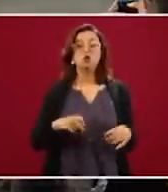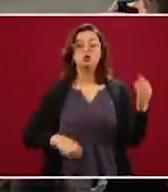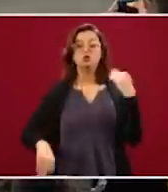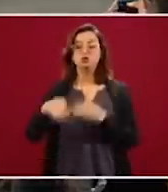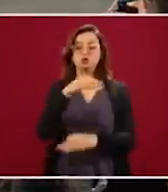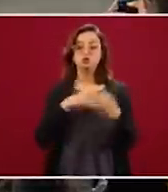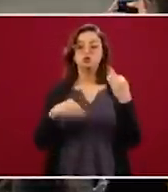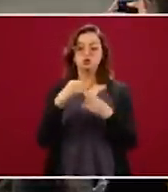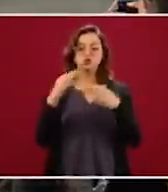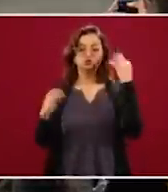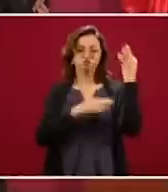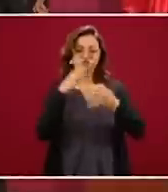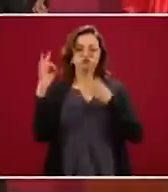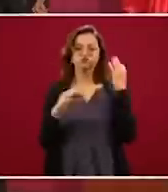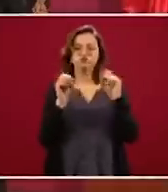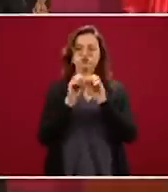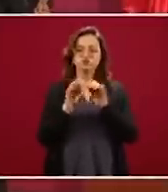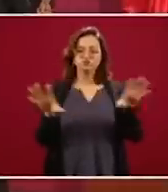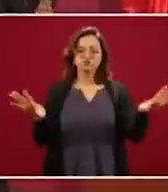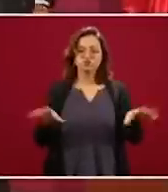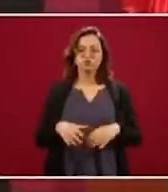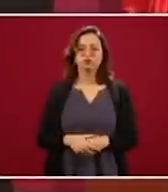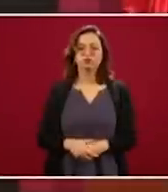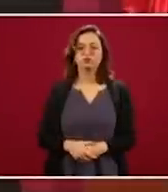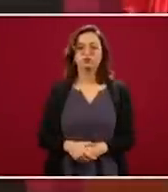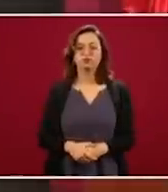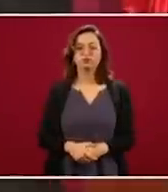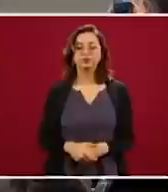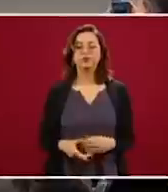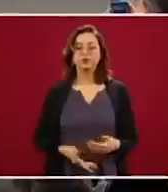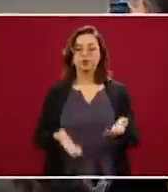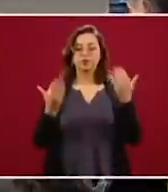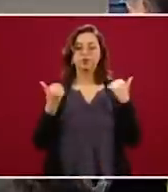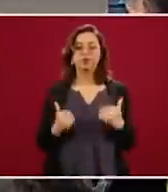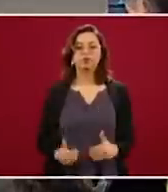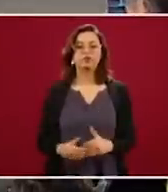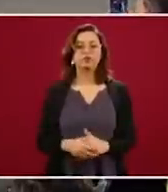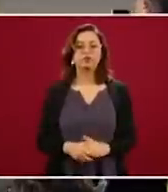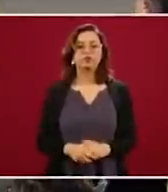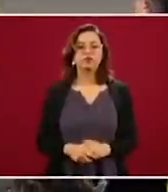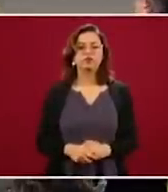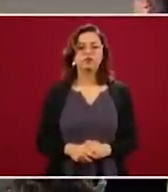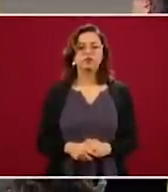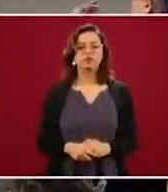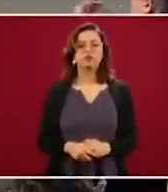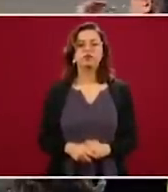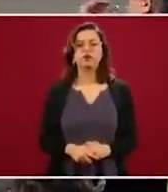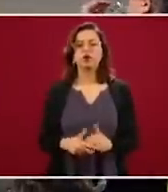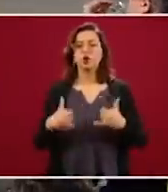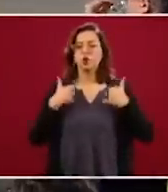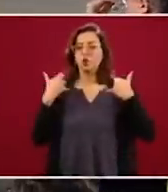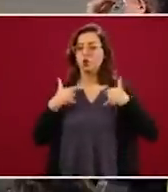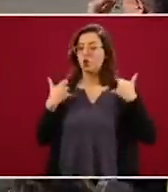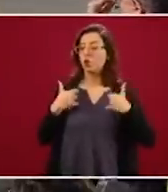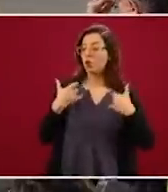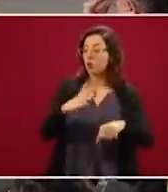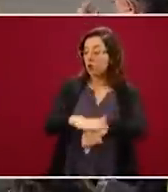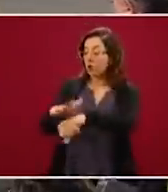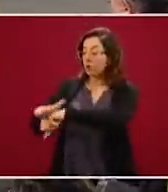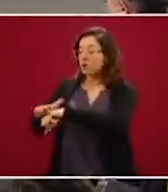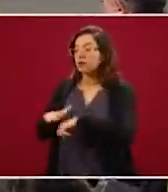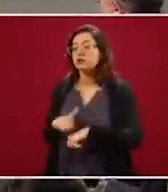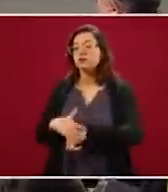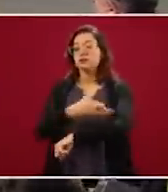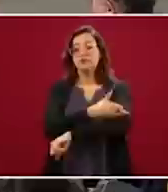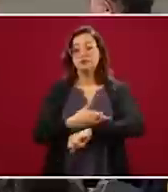hablar en esta campaña. Lo que sigue, por favor. Queremos informarle a los jóvenes, queremos informarle a las